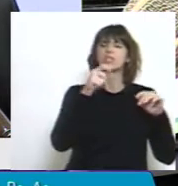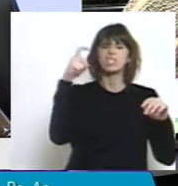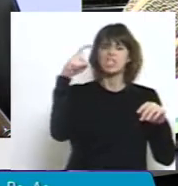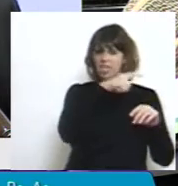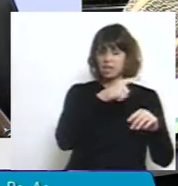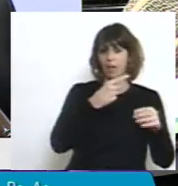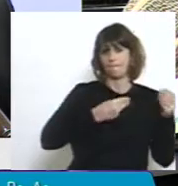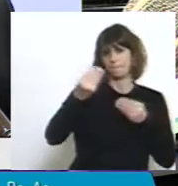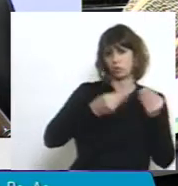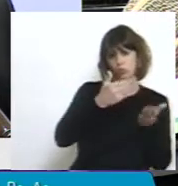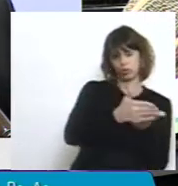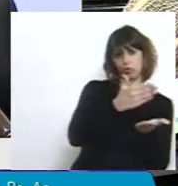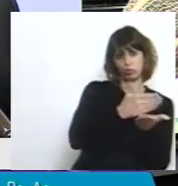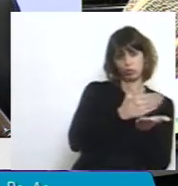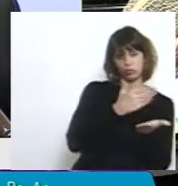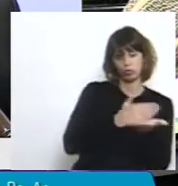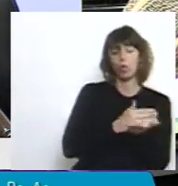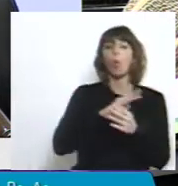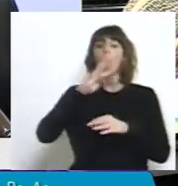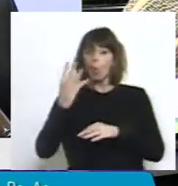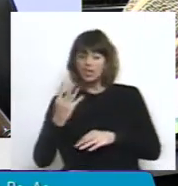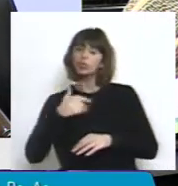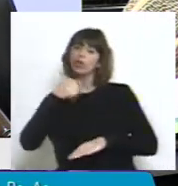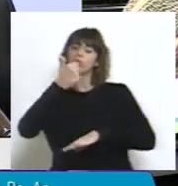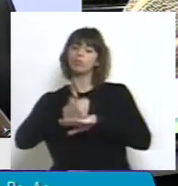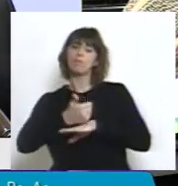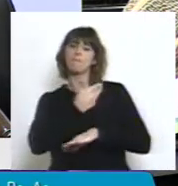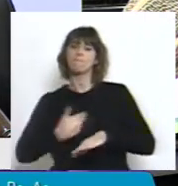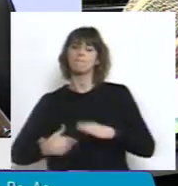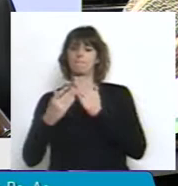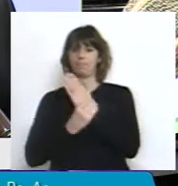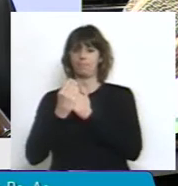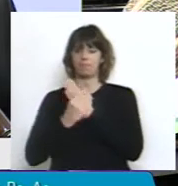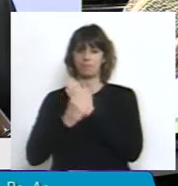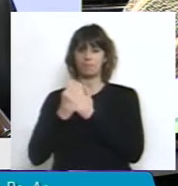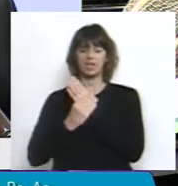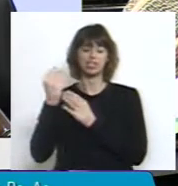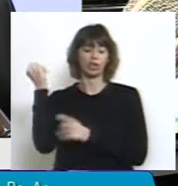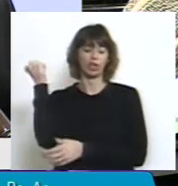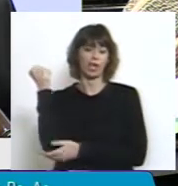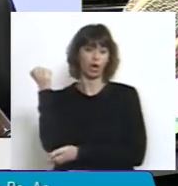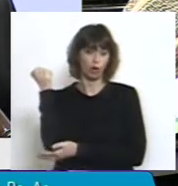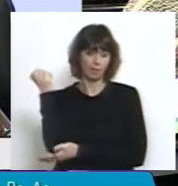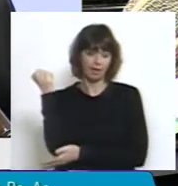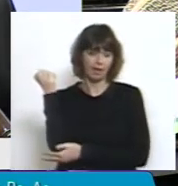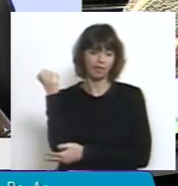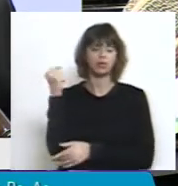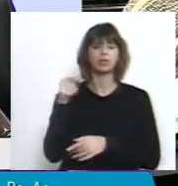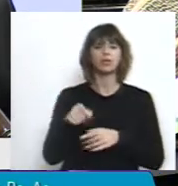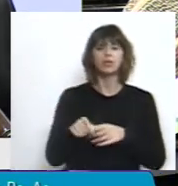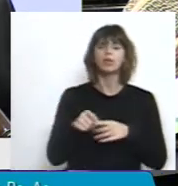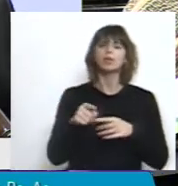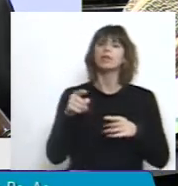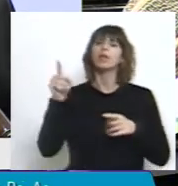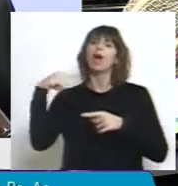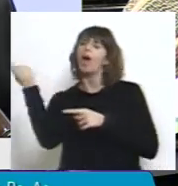y 4 como presidente de la Comisión. El grado de rechazo al presupuesto hace pensar si en realidad es el grado de rechazo